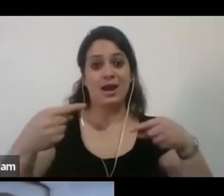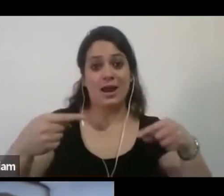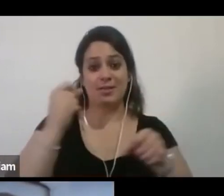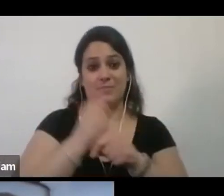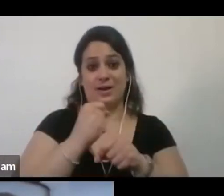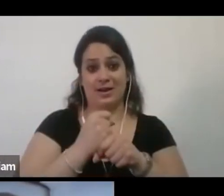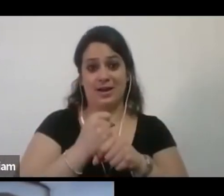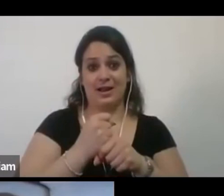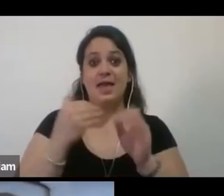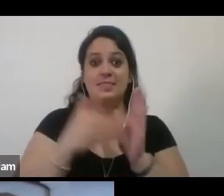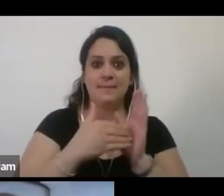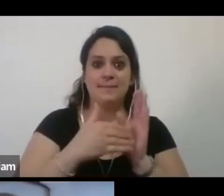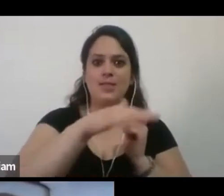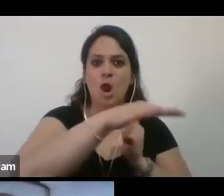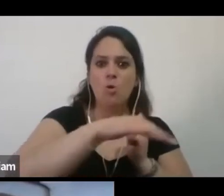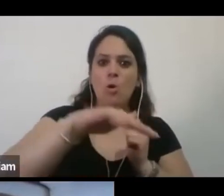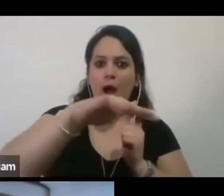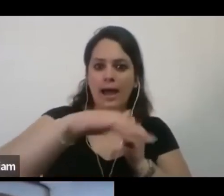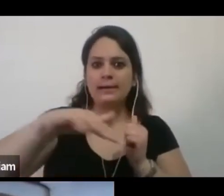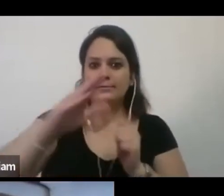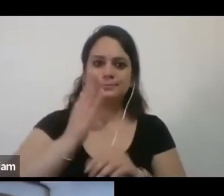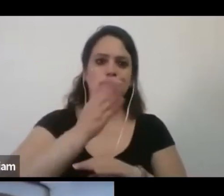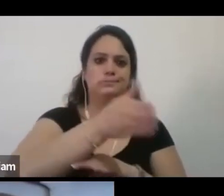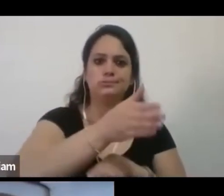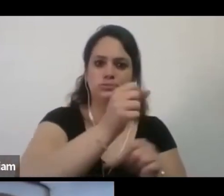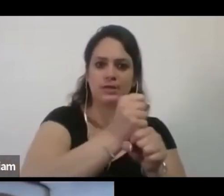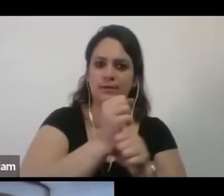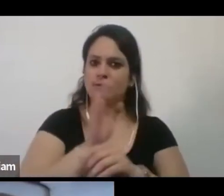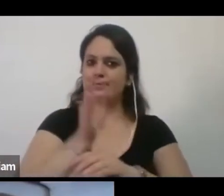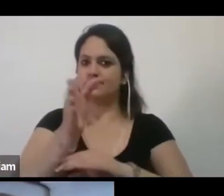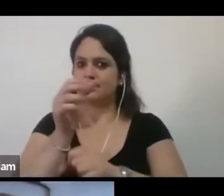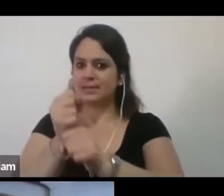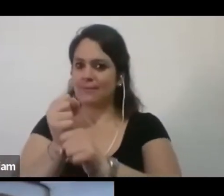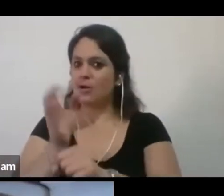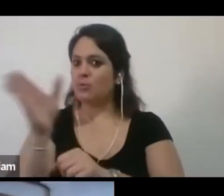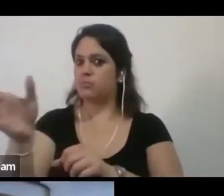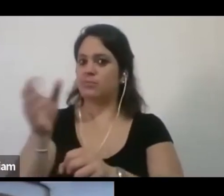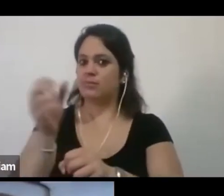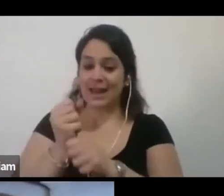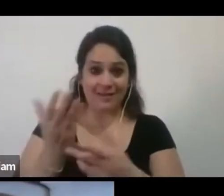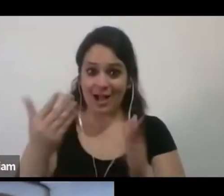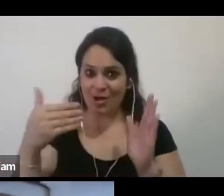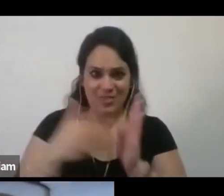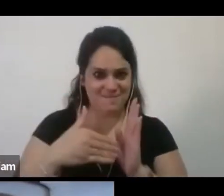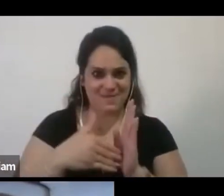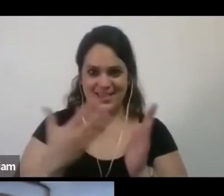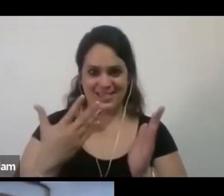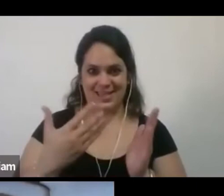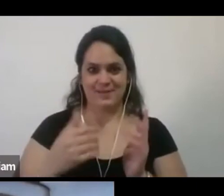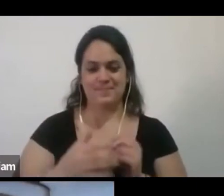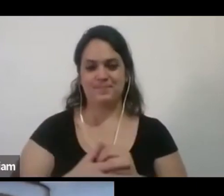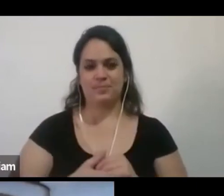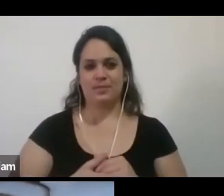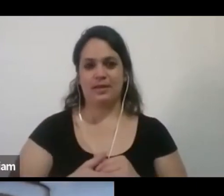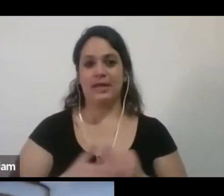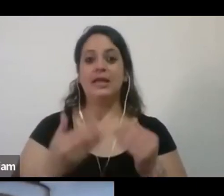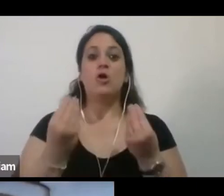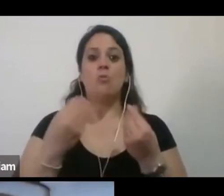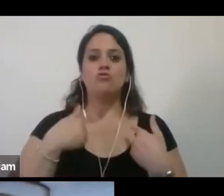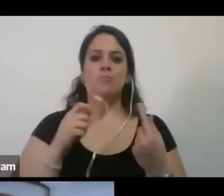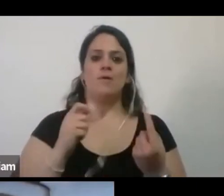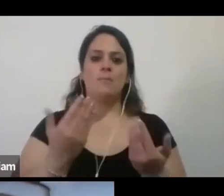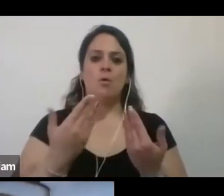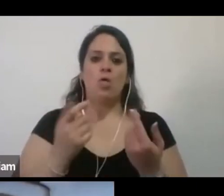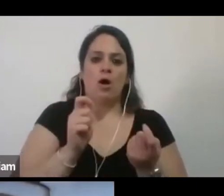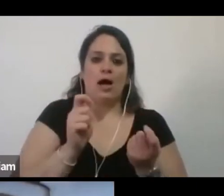en diferentes campos, pero bueno, tiene que ver con la flexibilidad que nosotros también ponemos en ese rol, ¿sí? De